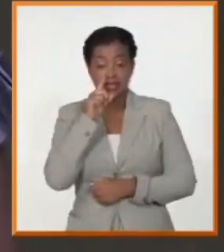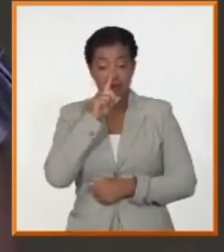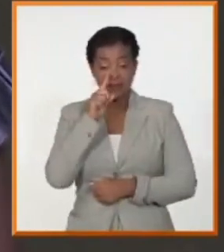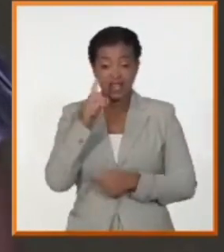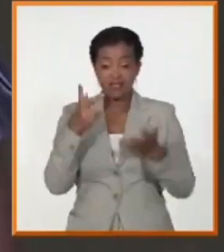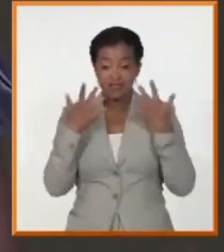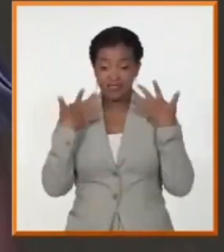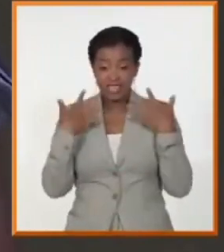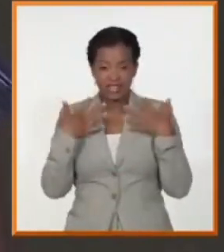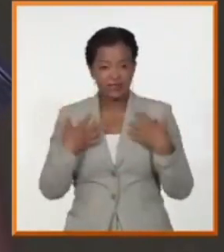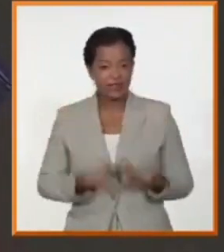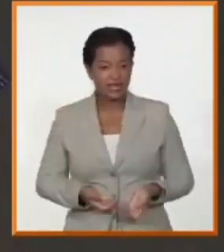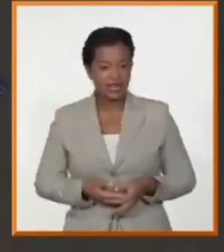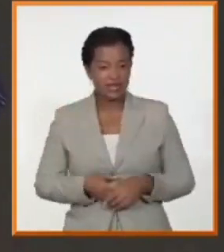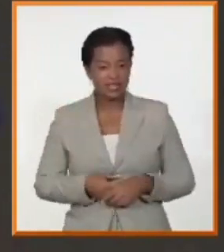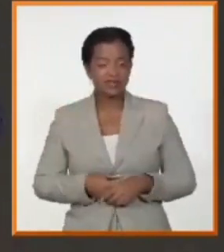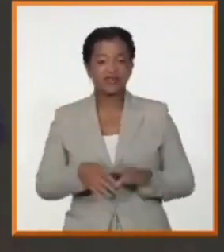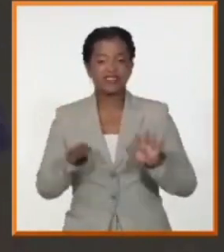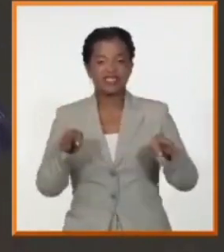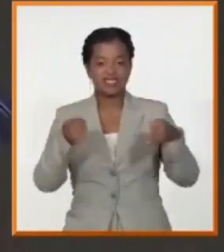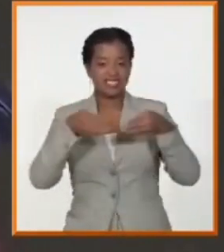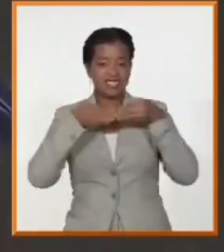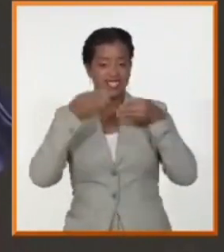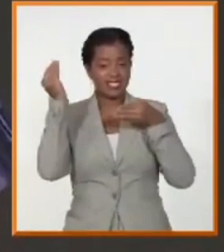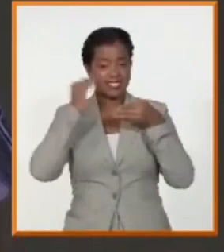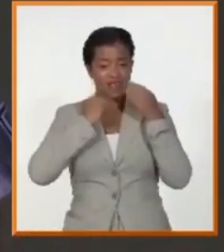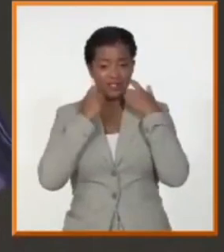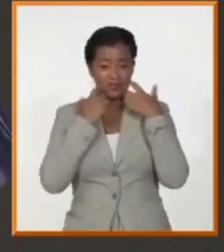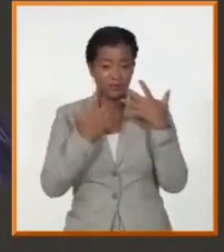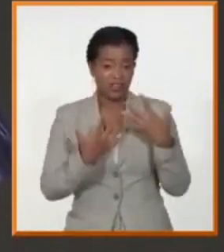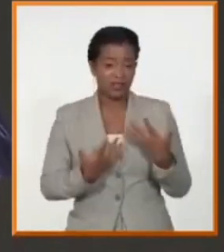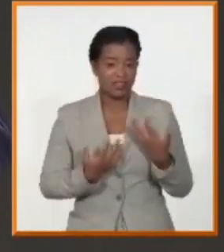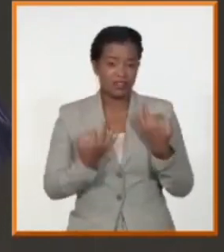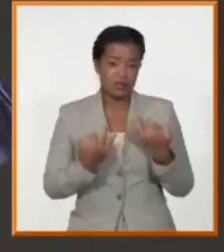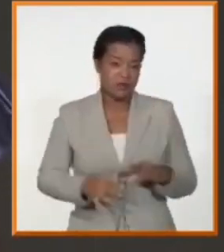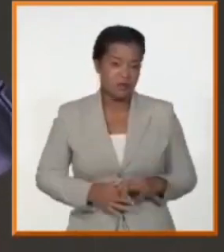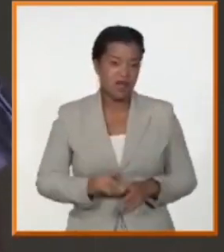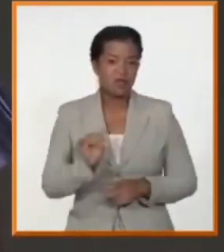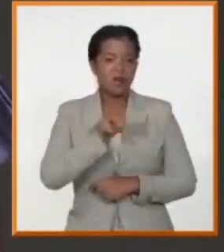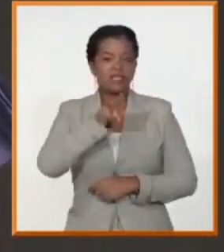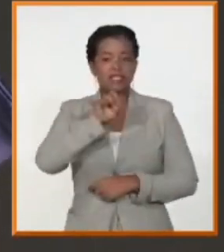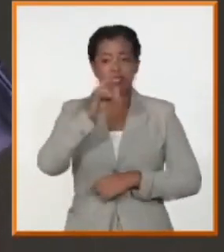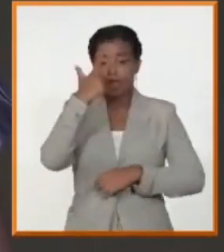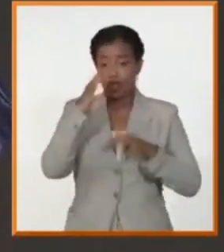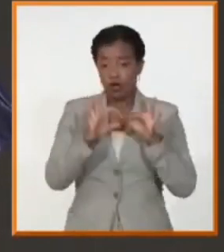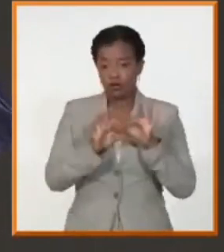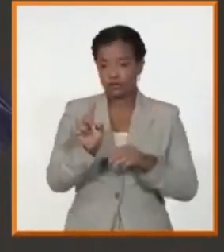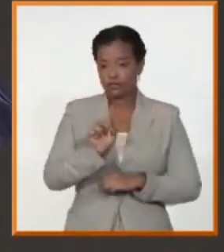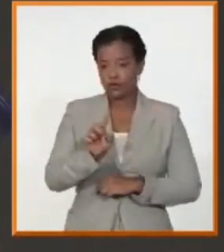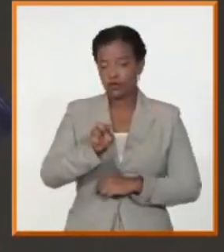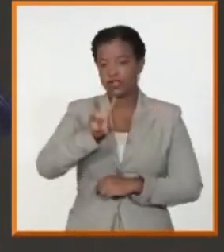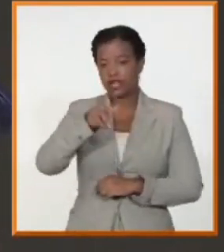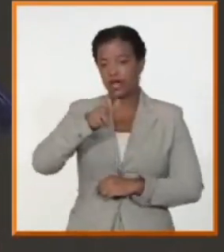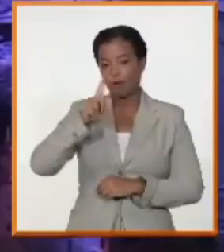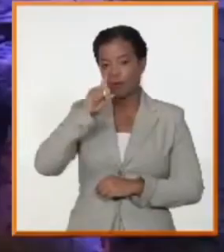verano con el cierre por todo lo alto, como es normal, que no va a ser propiamente el 27 de agosto, sino va a ser el 3 de junio,